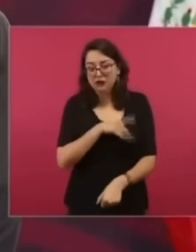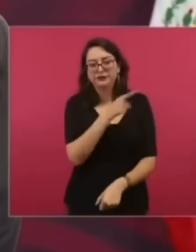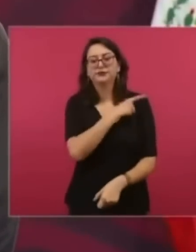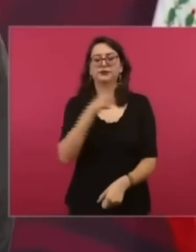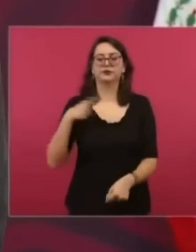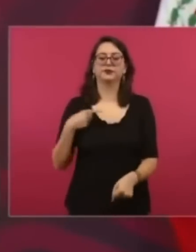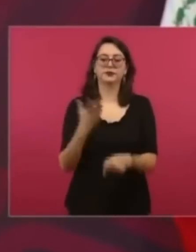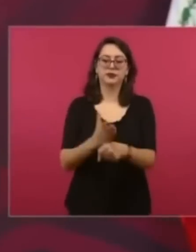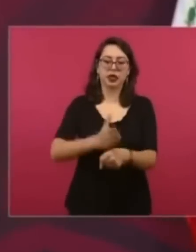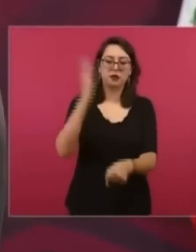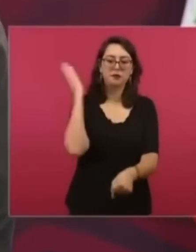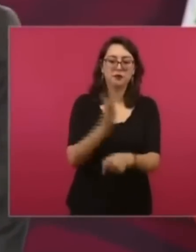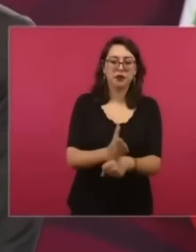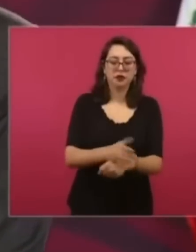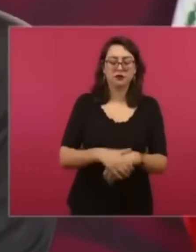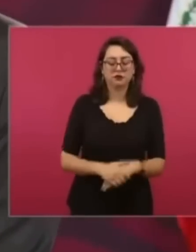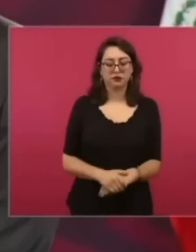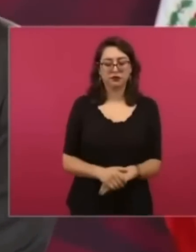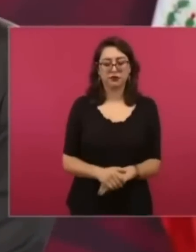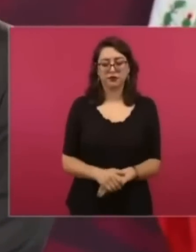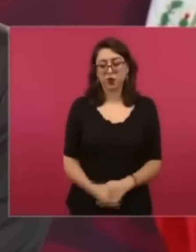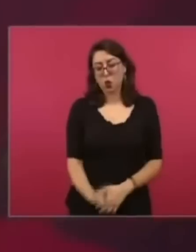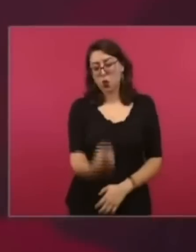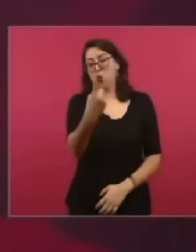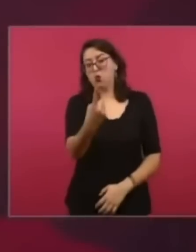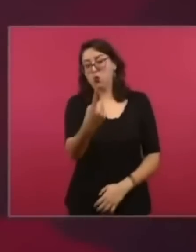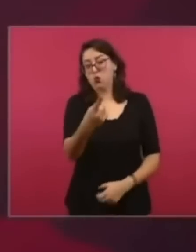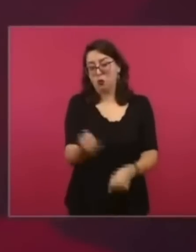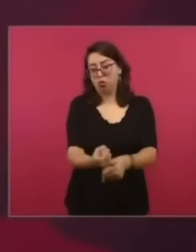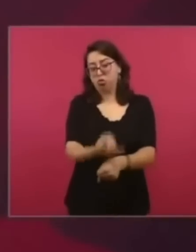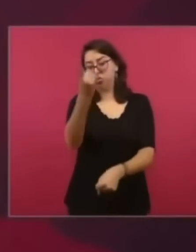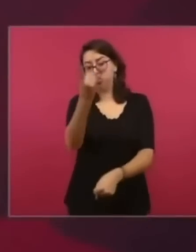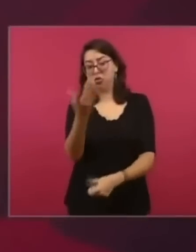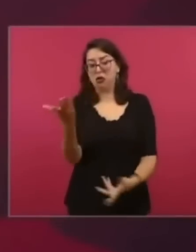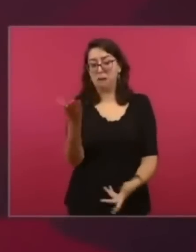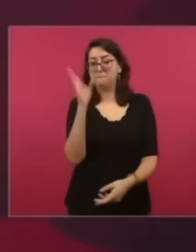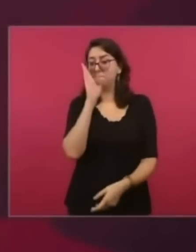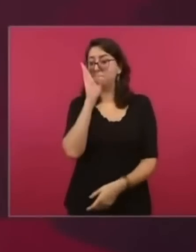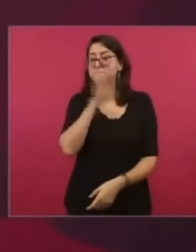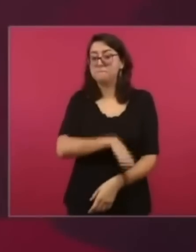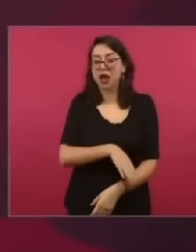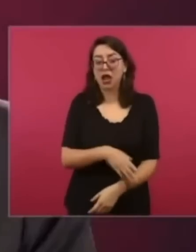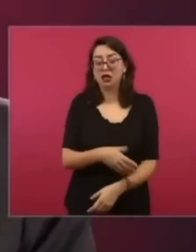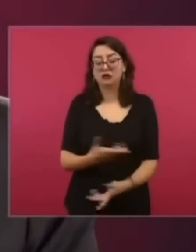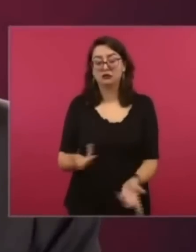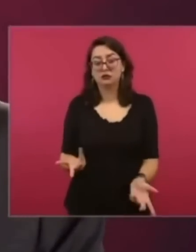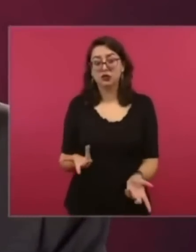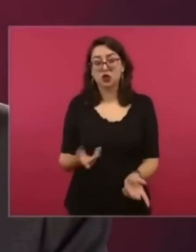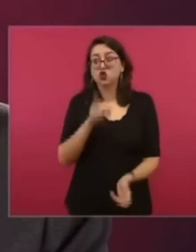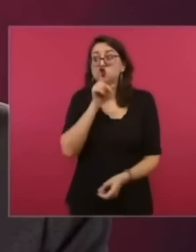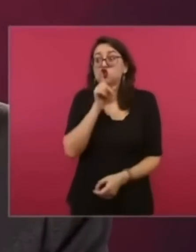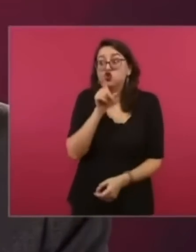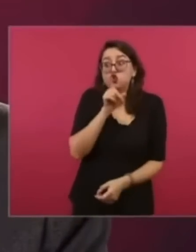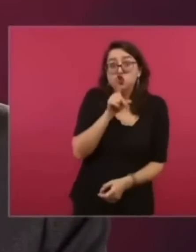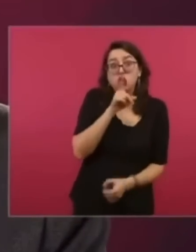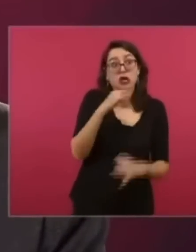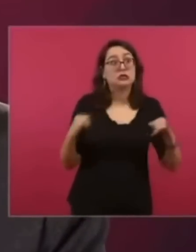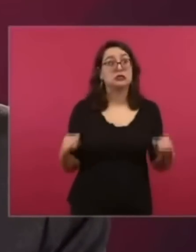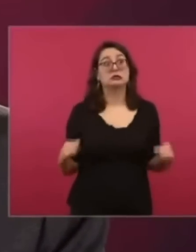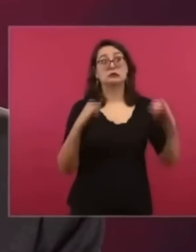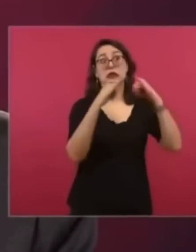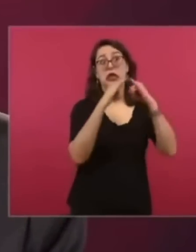cabo intercepciones monitoreo de comunicaciones transcripción de comunicaciones que hablan sobre los hechos pero que también